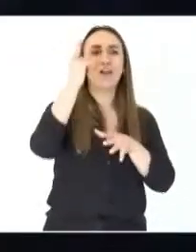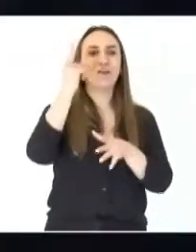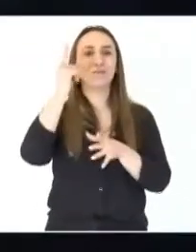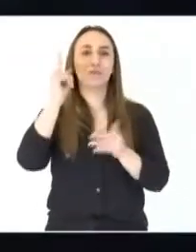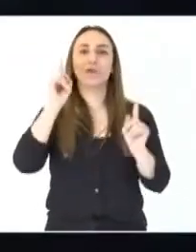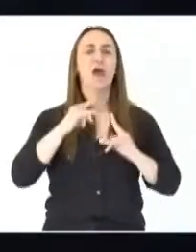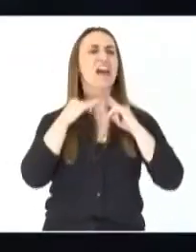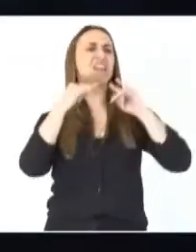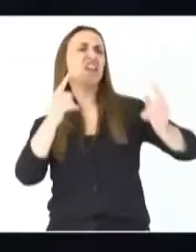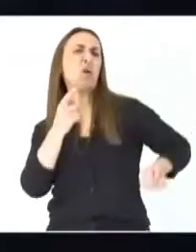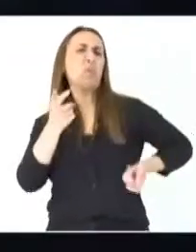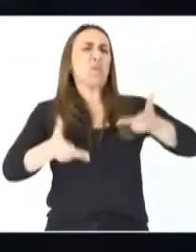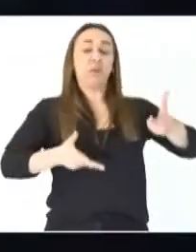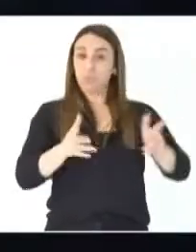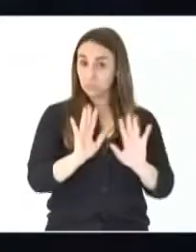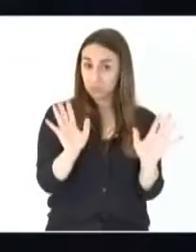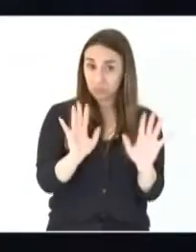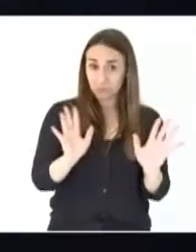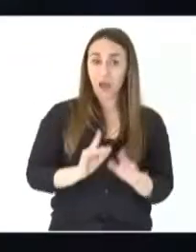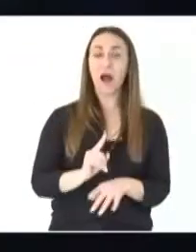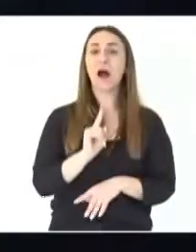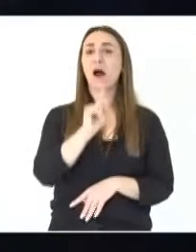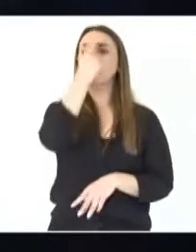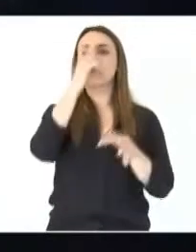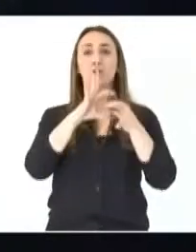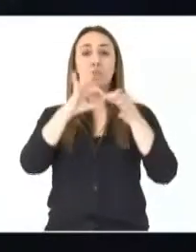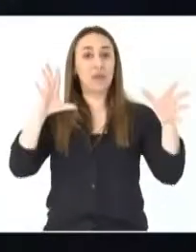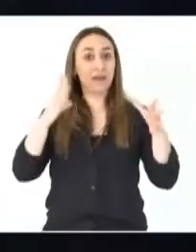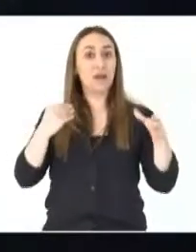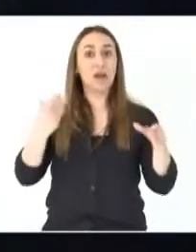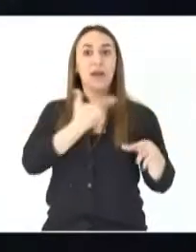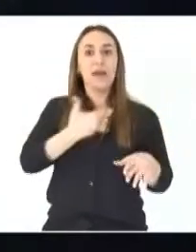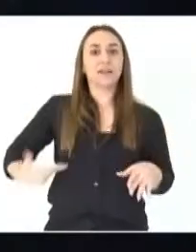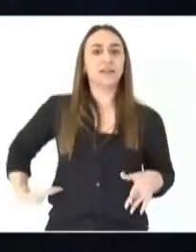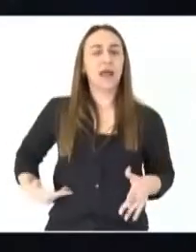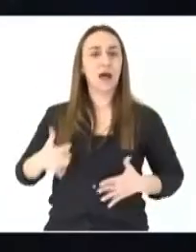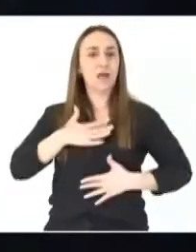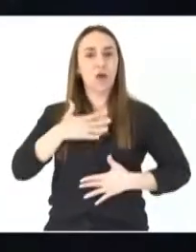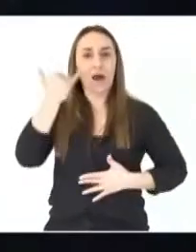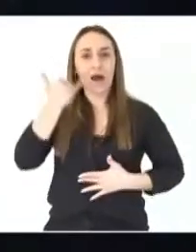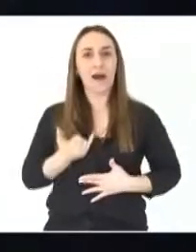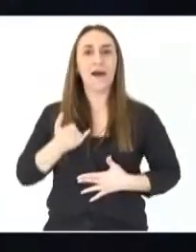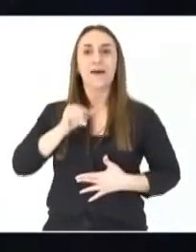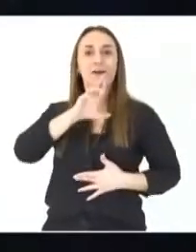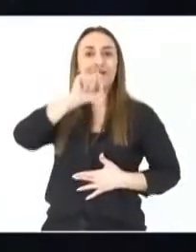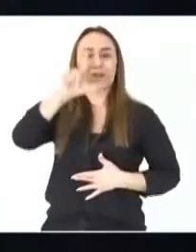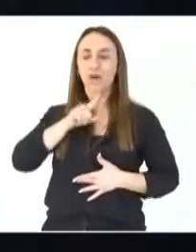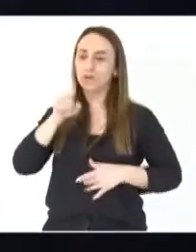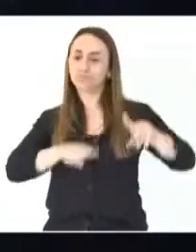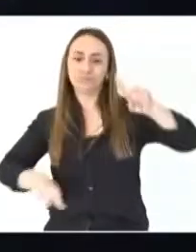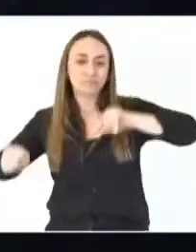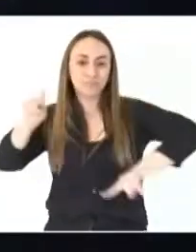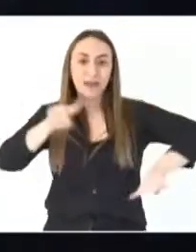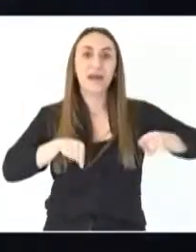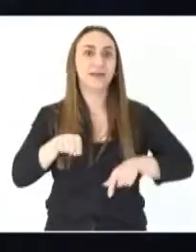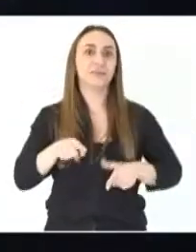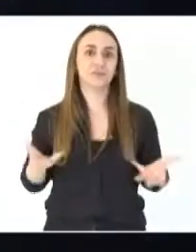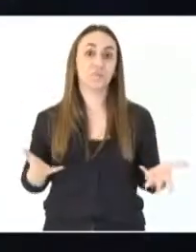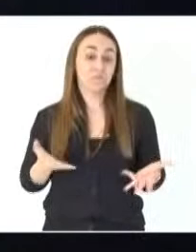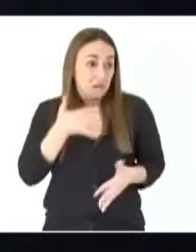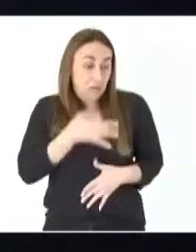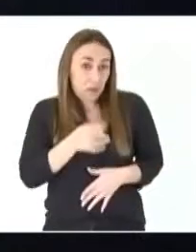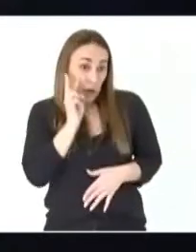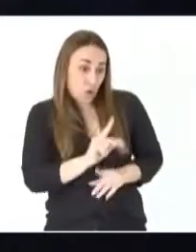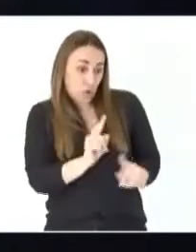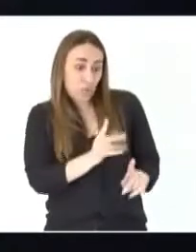es ejercer las atribuciones que tiene un Estado. Y la verdad que me gustaría que tener un plan de desarrollo productivo, como decíamos antes. La verdad que no lo veo.